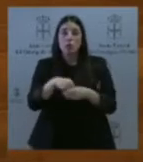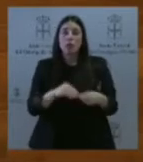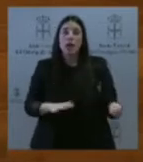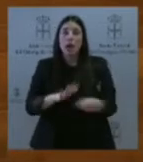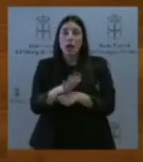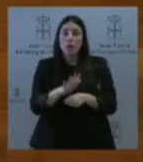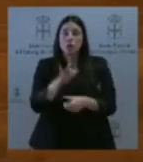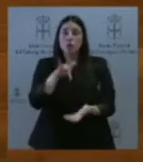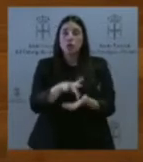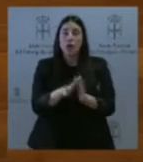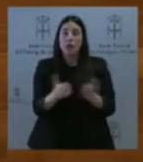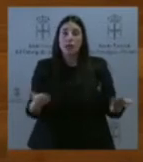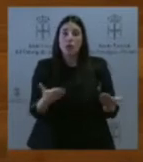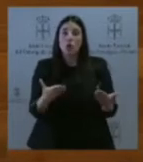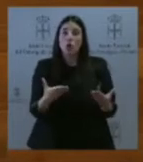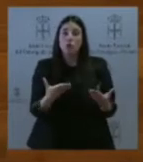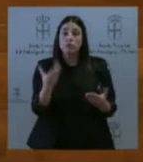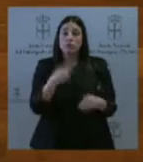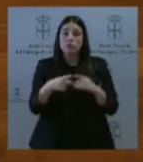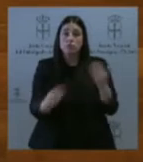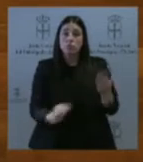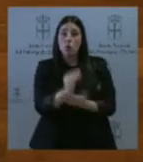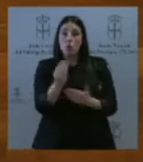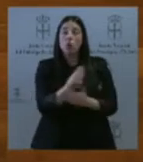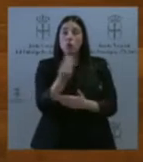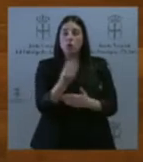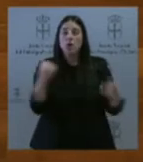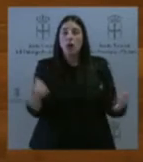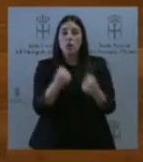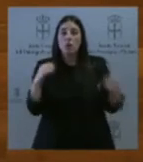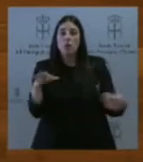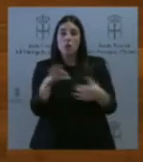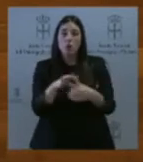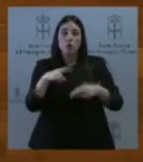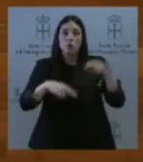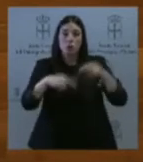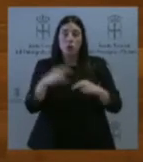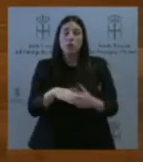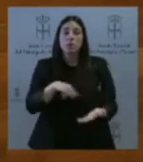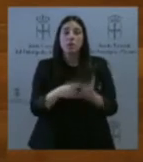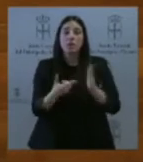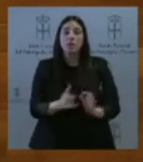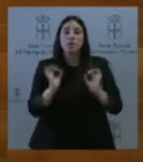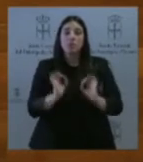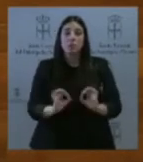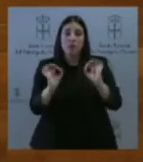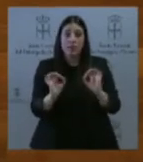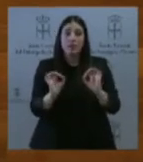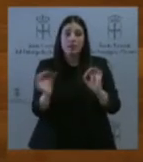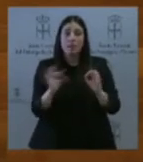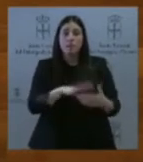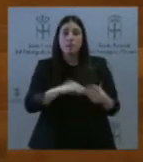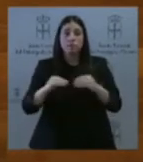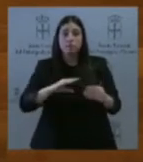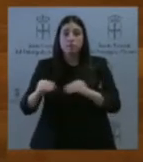protegidos primero de cualquier actuación sobre las construcciones. Los planes especiales han de compatibilizar, si es el caso, el aprovechamiento urbanístico